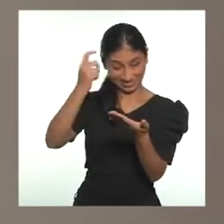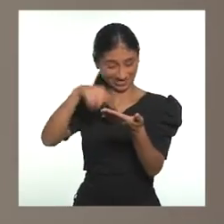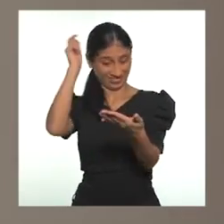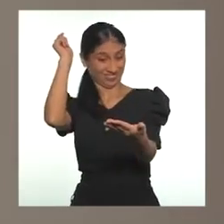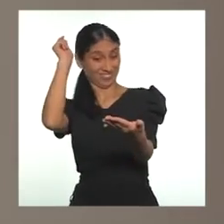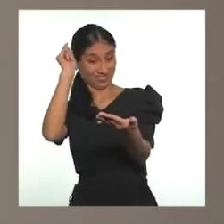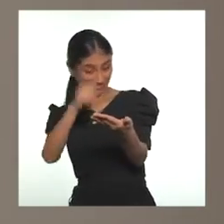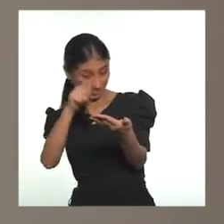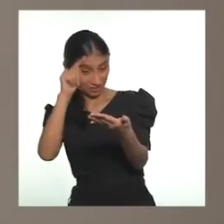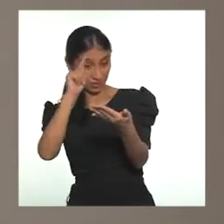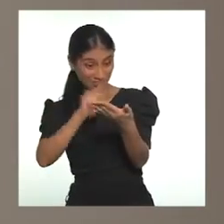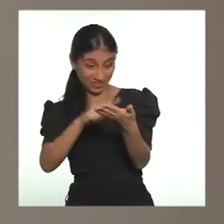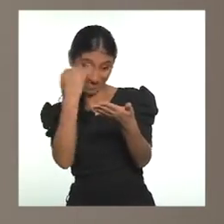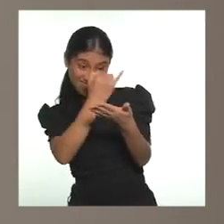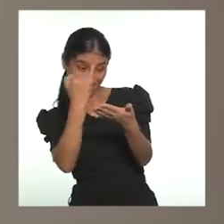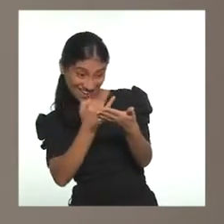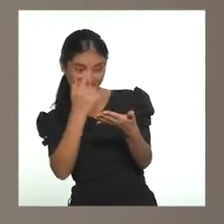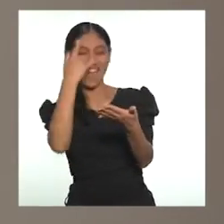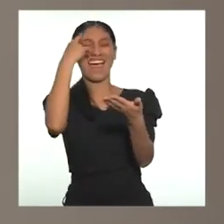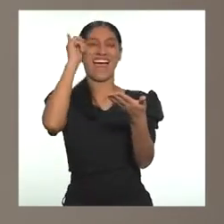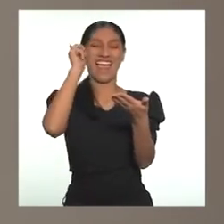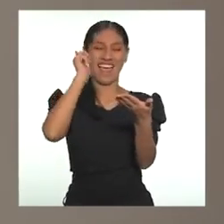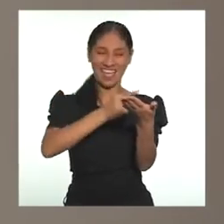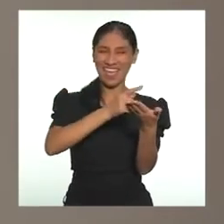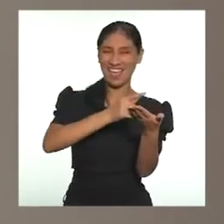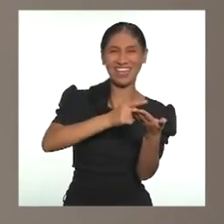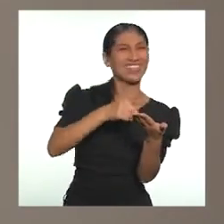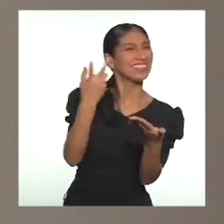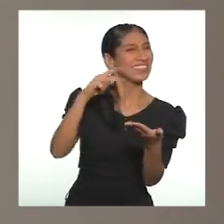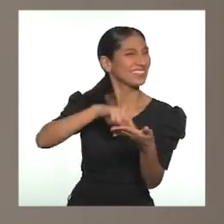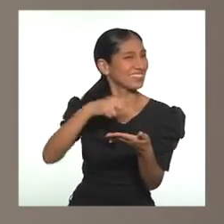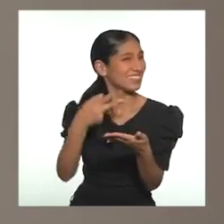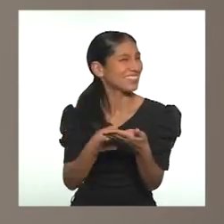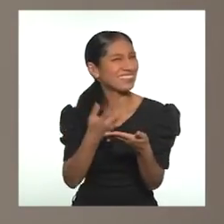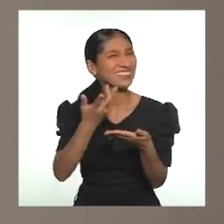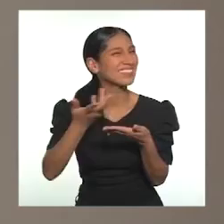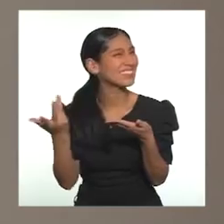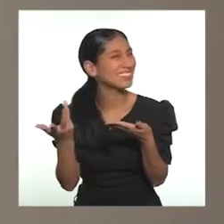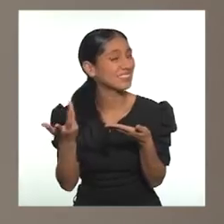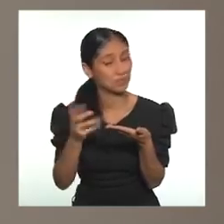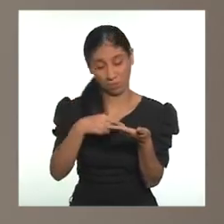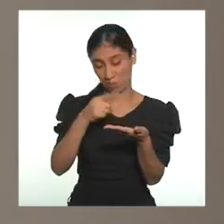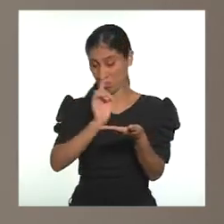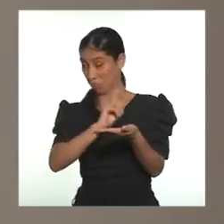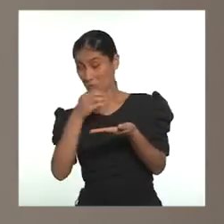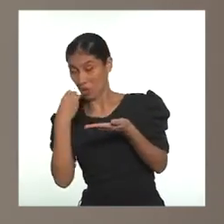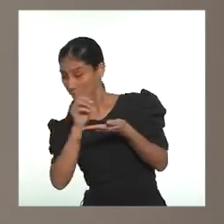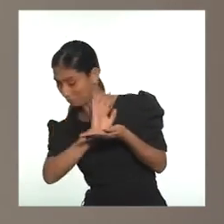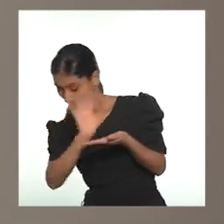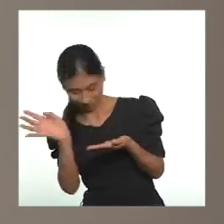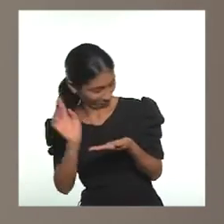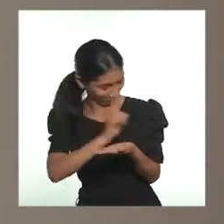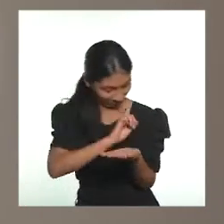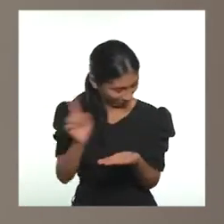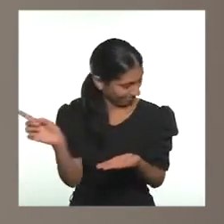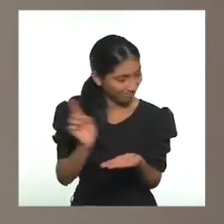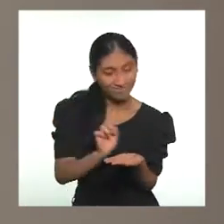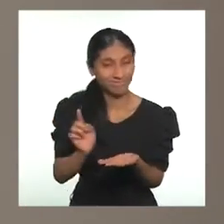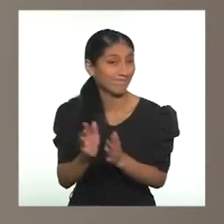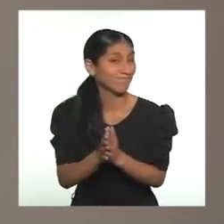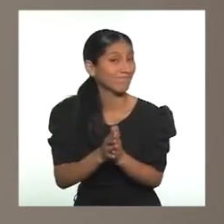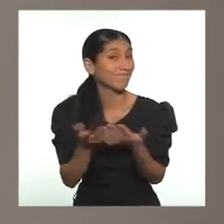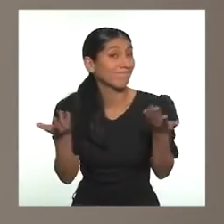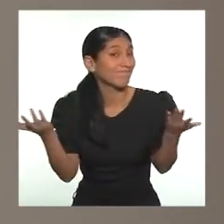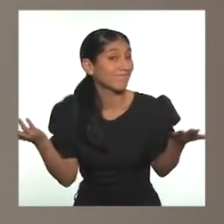Sí. Y si cae la parte del dibujito hacia arriba, pues significa que no debo comerme la guayaba. No,